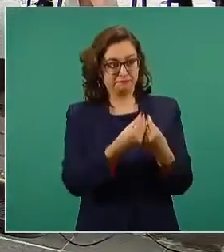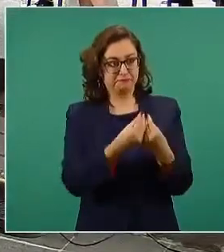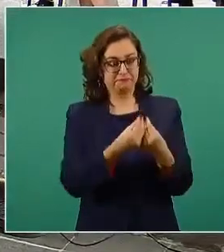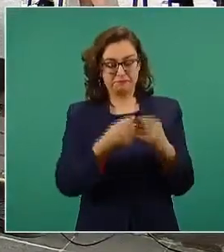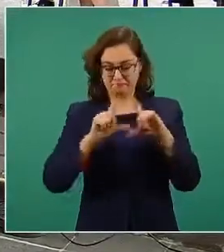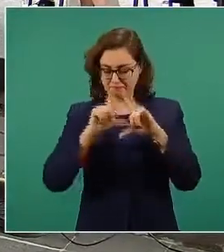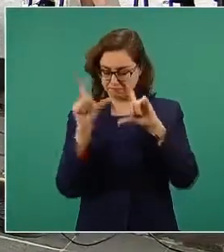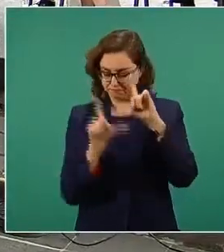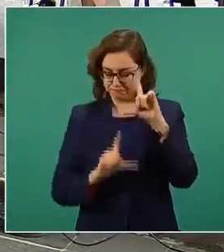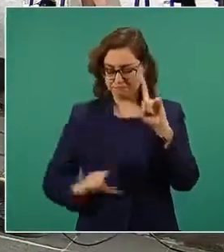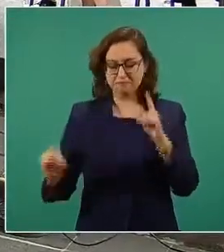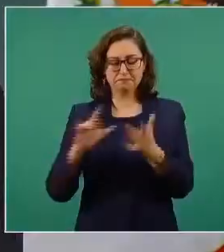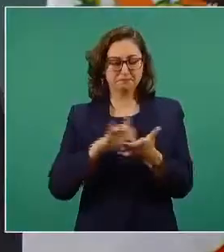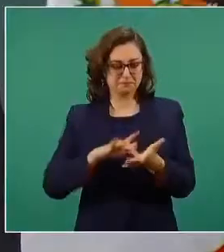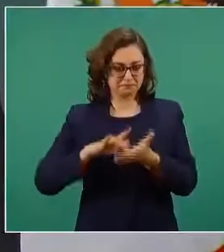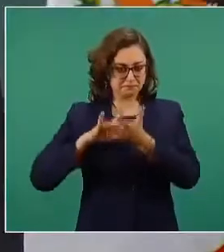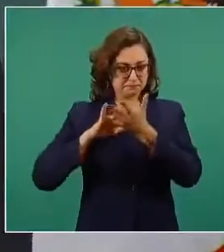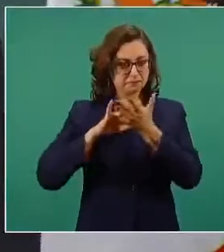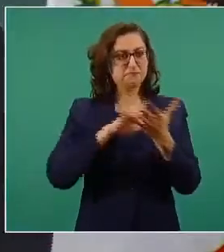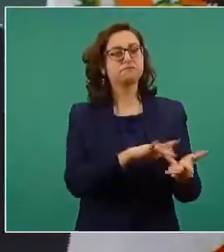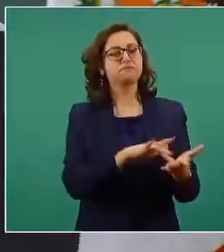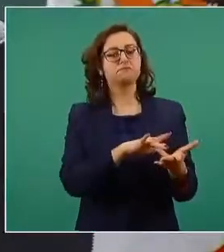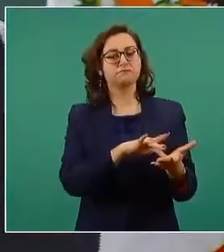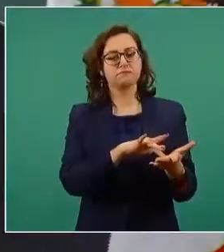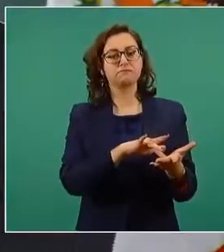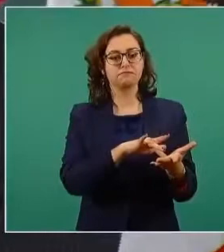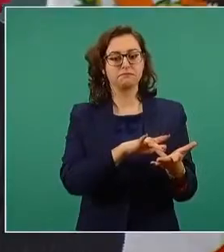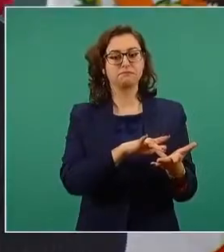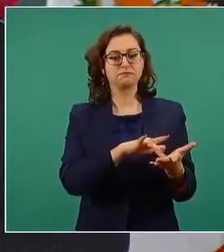contar con nosotros.